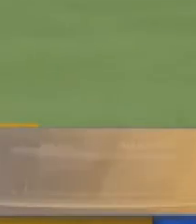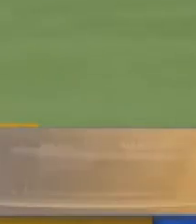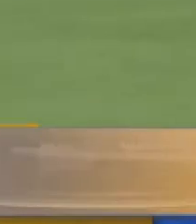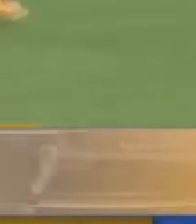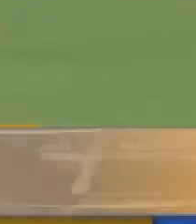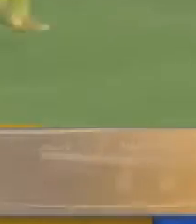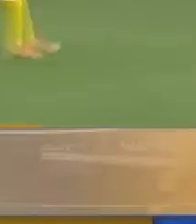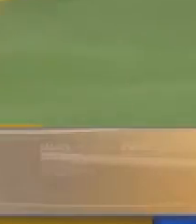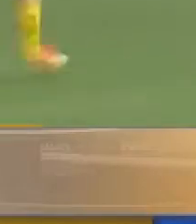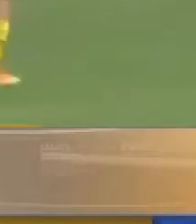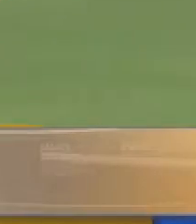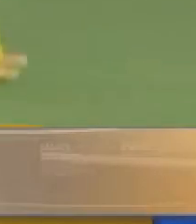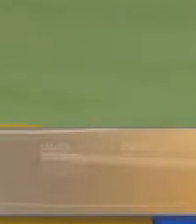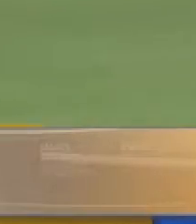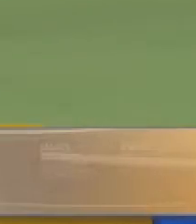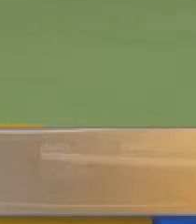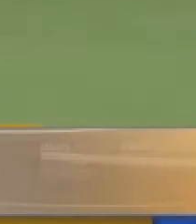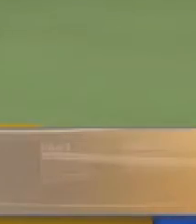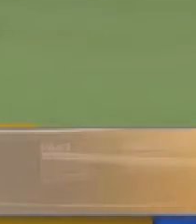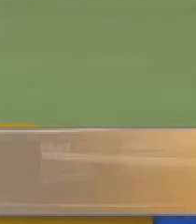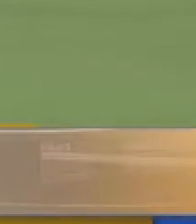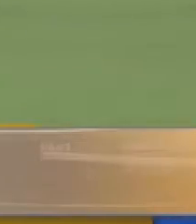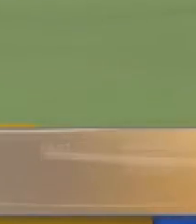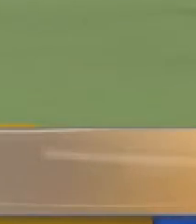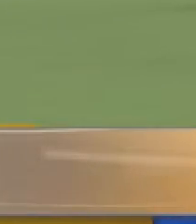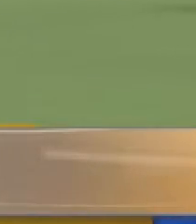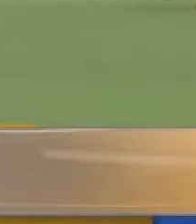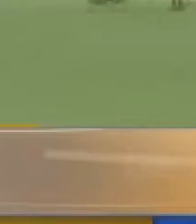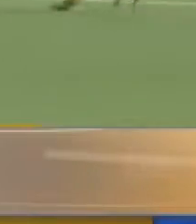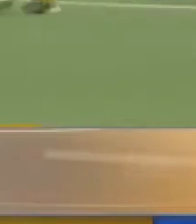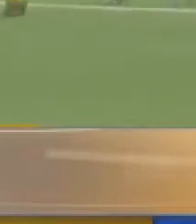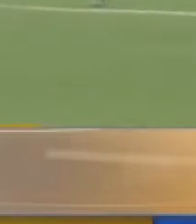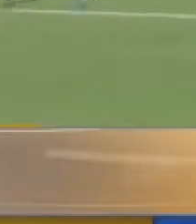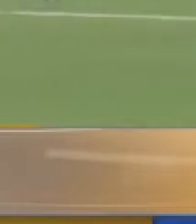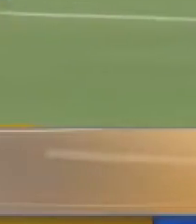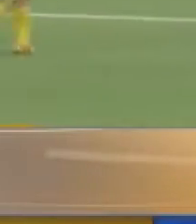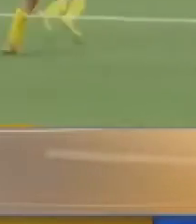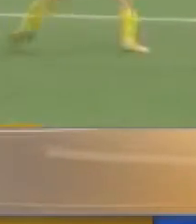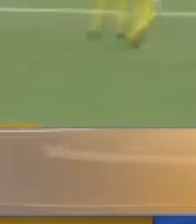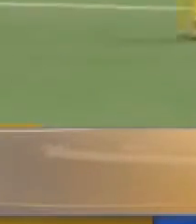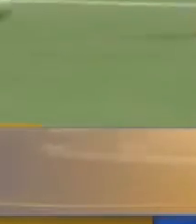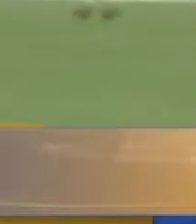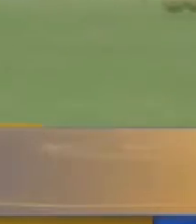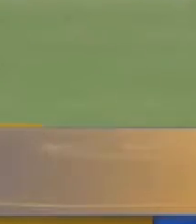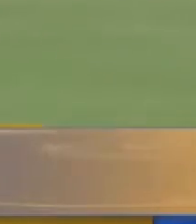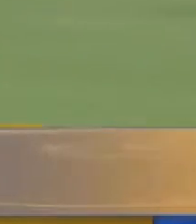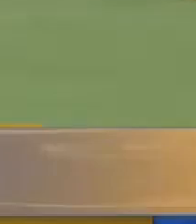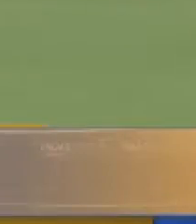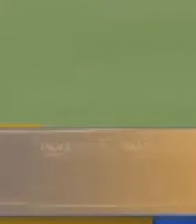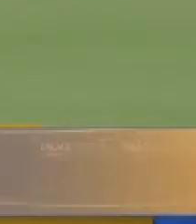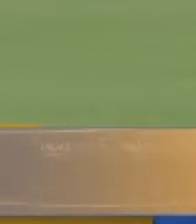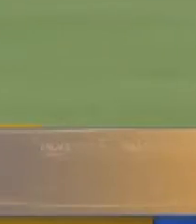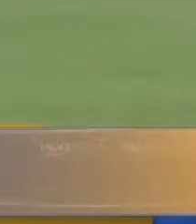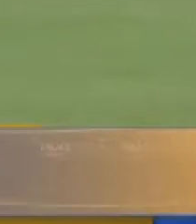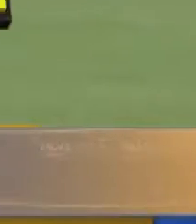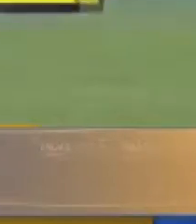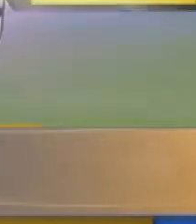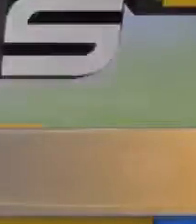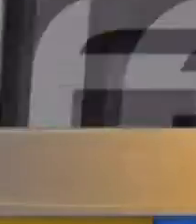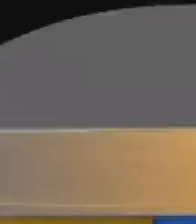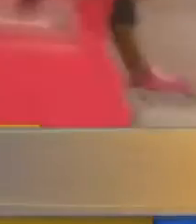deportes, triangular amistoso de fútbol femenino se cumplió en la cancha Cotraeco el lunes festivo. Los equipos se preparan para el torneo municipal de esta disciplina